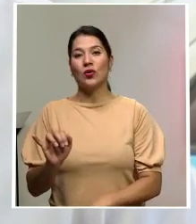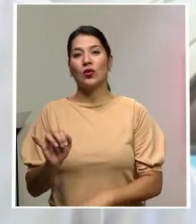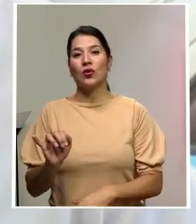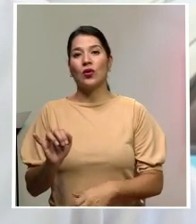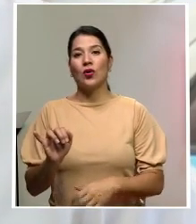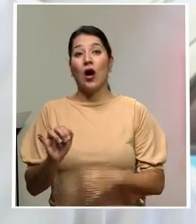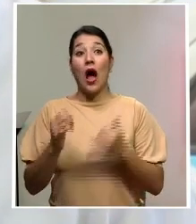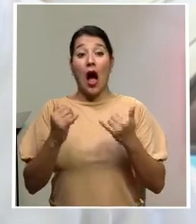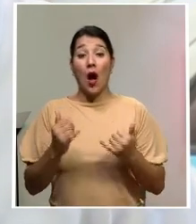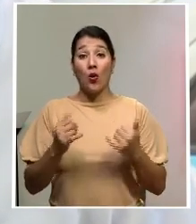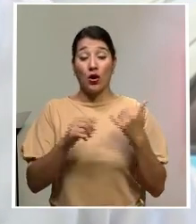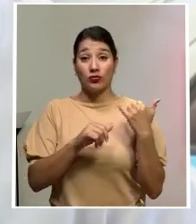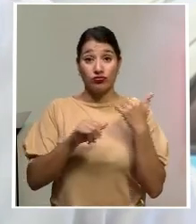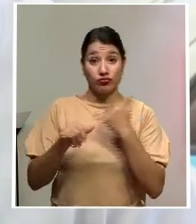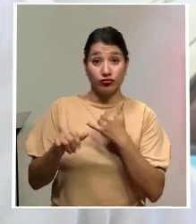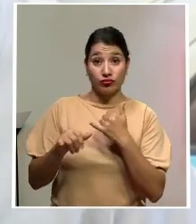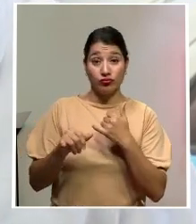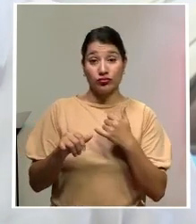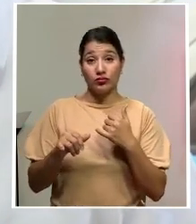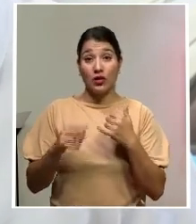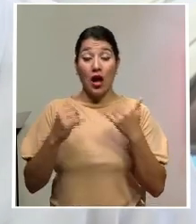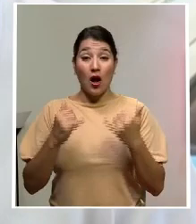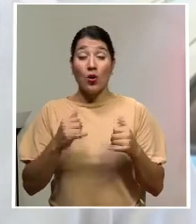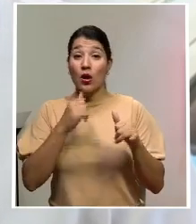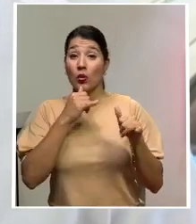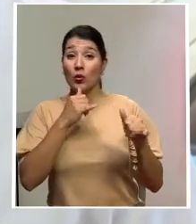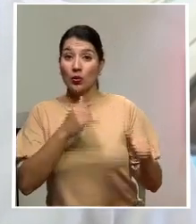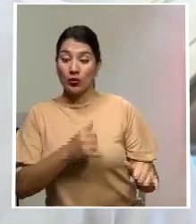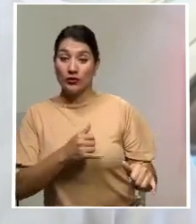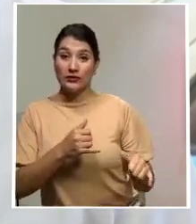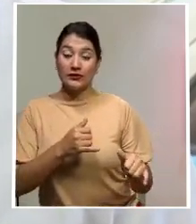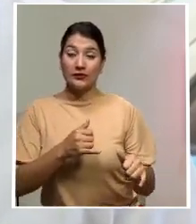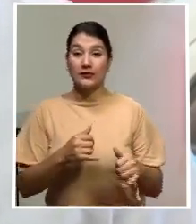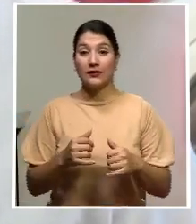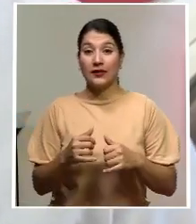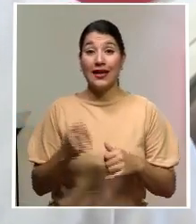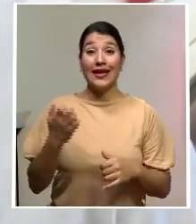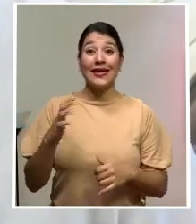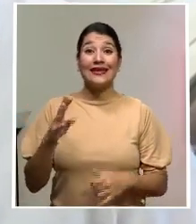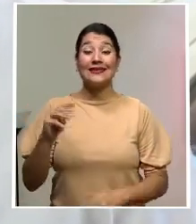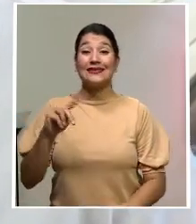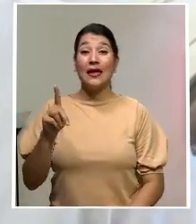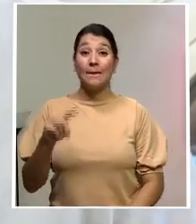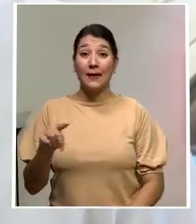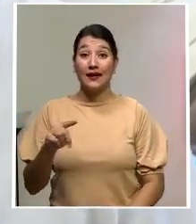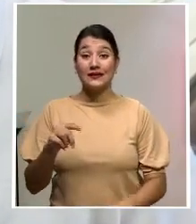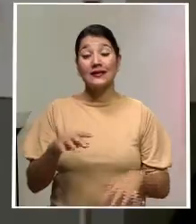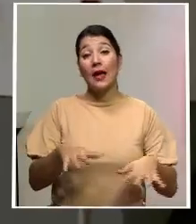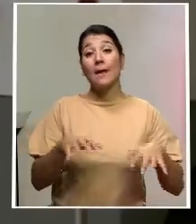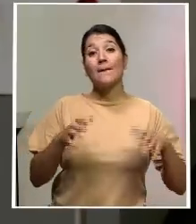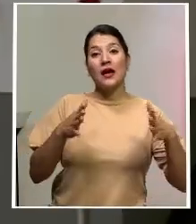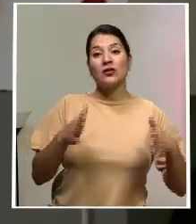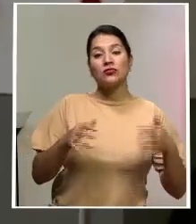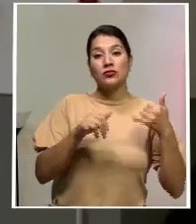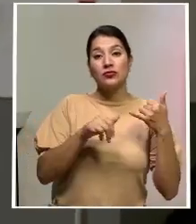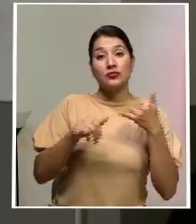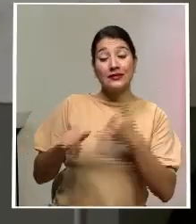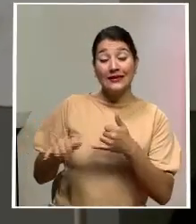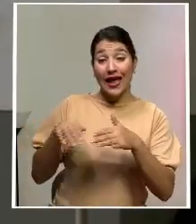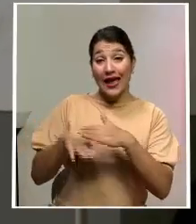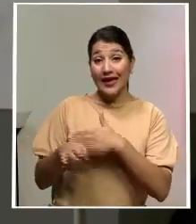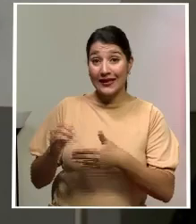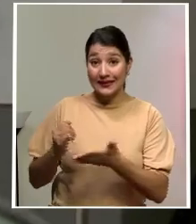pugna legal y disciplinaria a la magistrada Roxana Chacón y al sindicalista. El 15 de marzo la magistrada interpuso una denuncia en la inspección